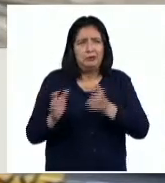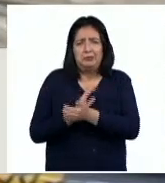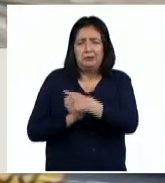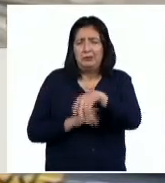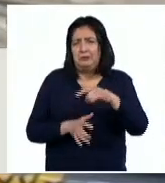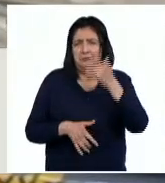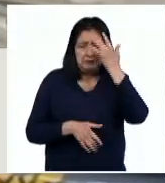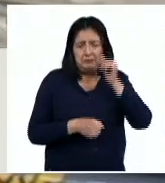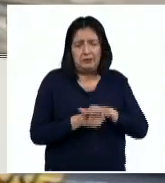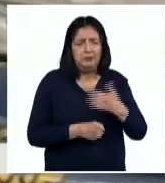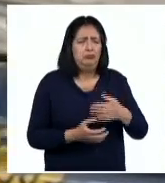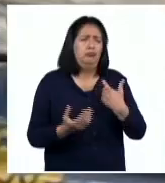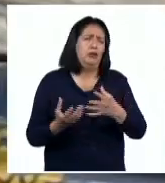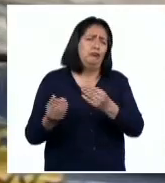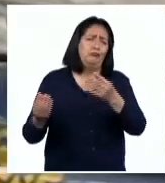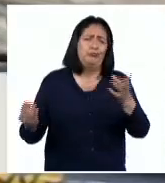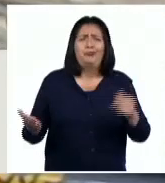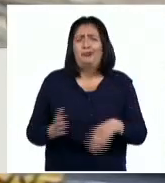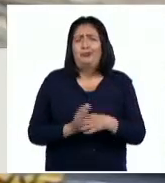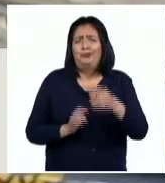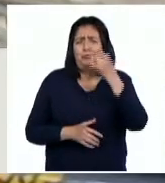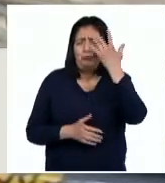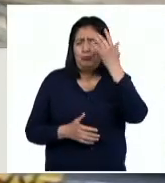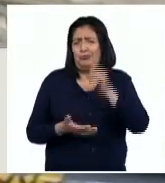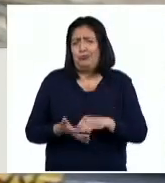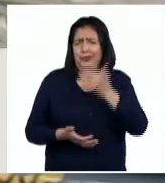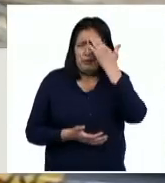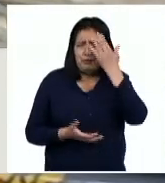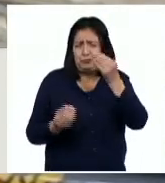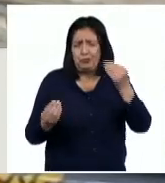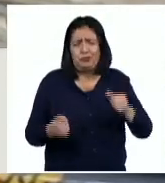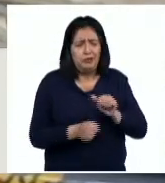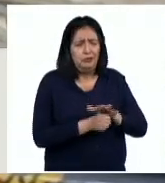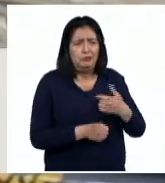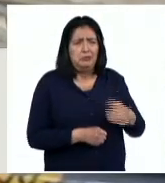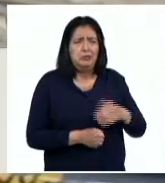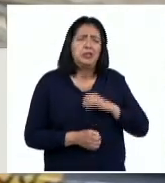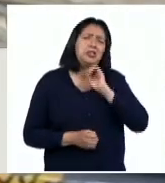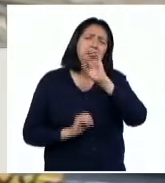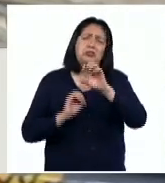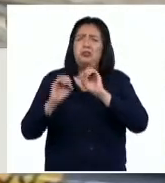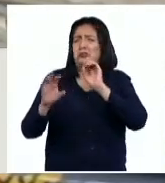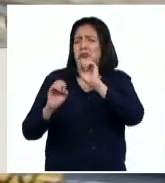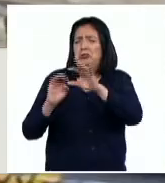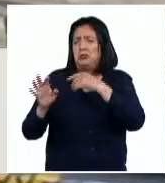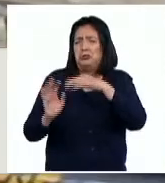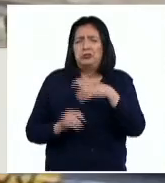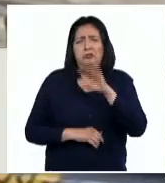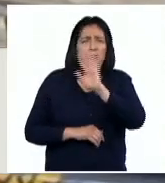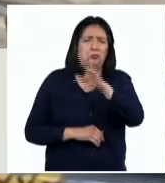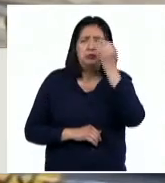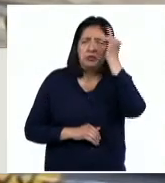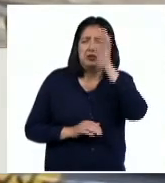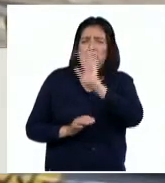pandemia, surgen muchos expertos en coronavirus que dan alegremente sus criterios